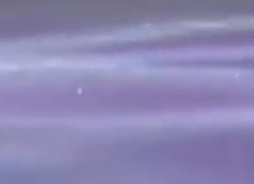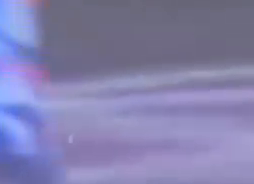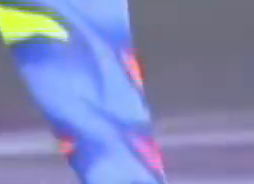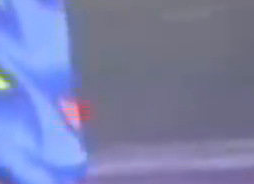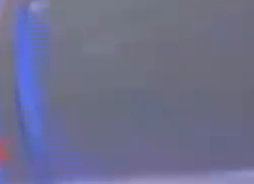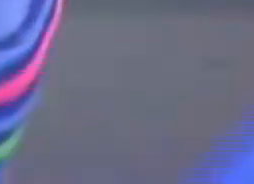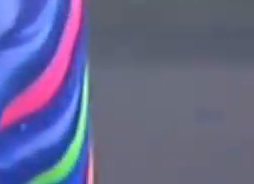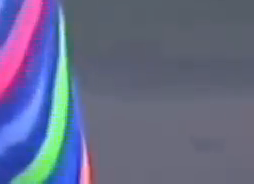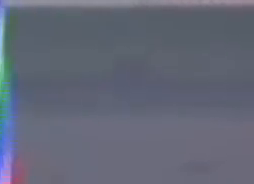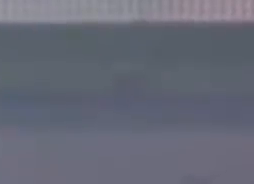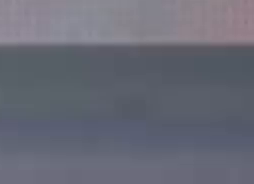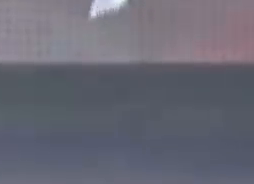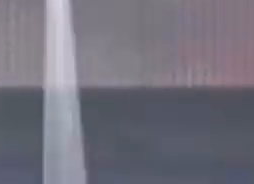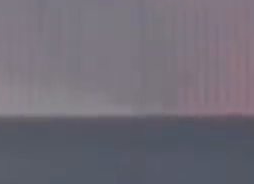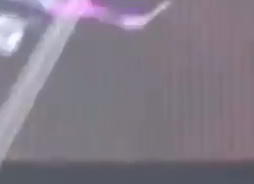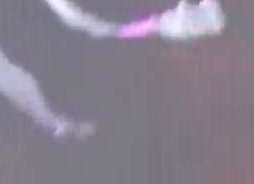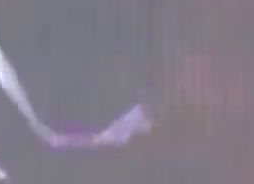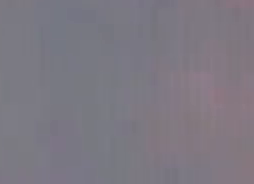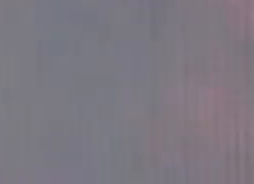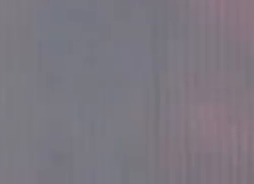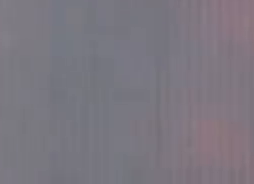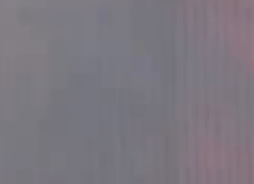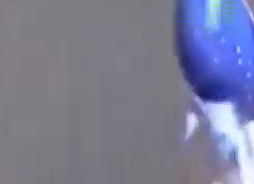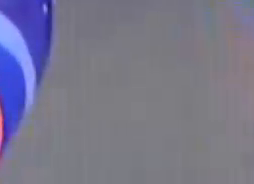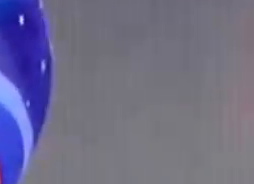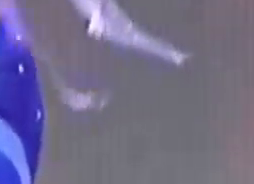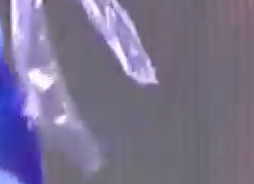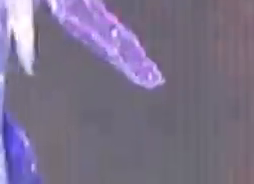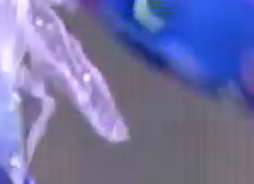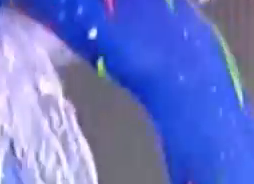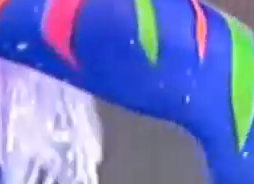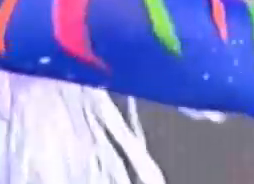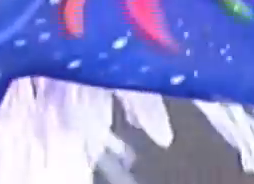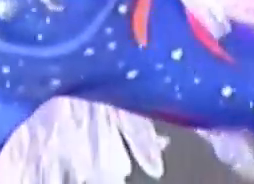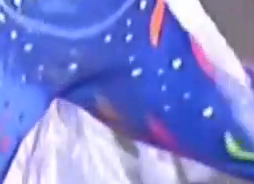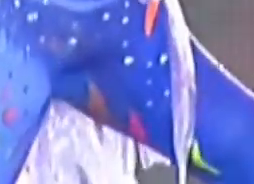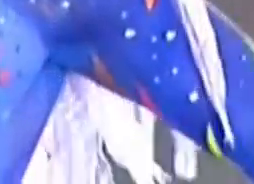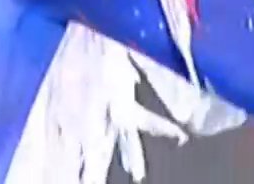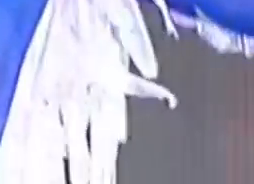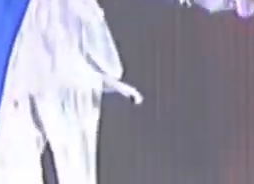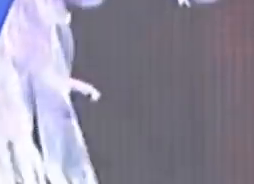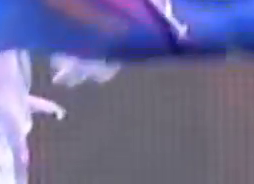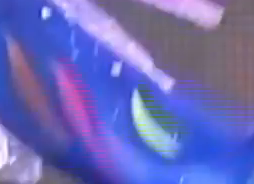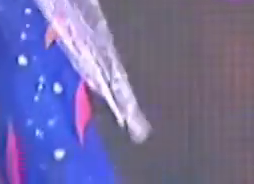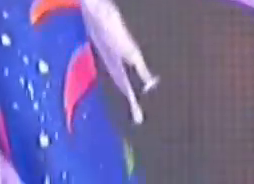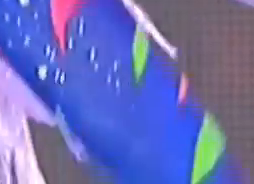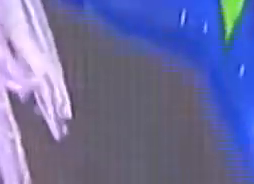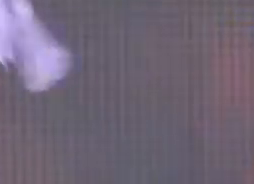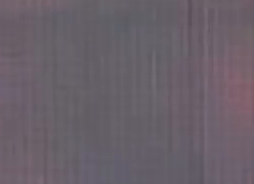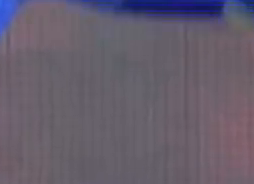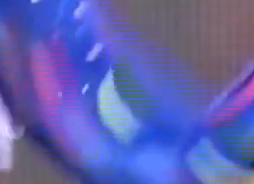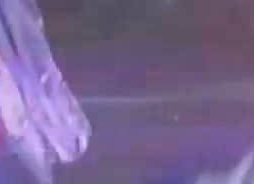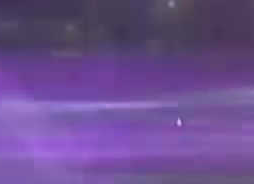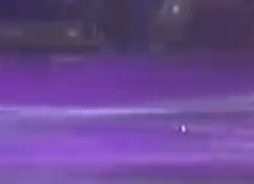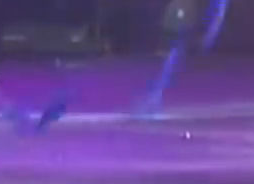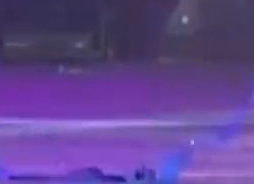galaxia. Lleva como trofeo a los reyes de planetas invasores, humillados y encadenados,